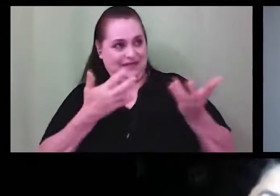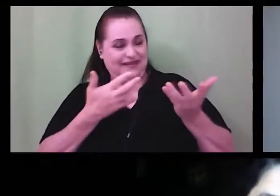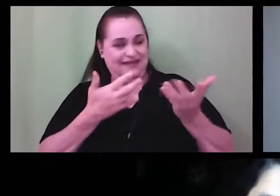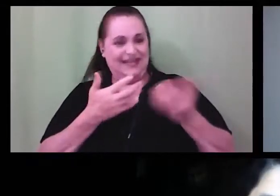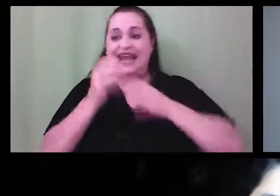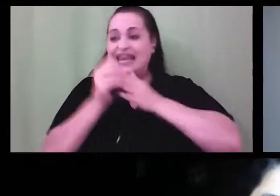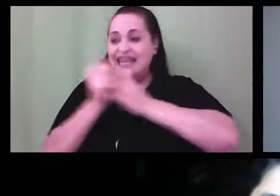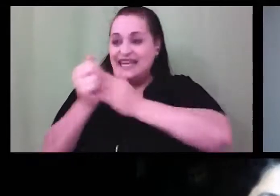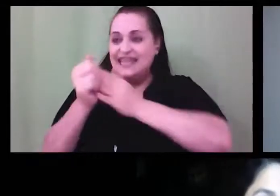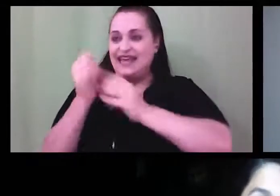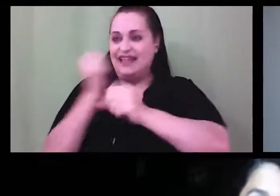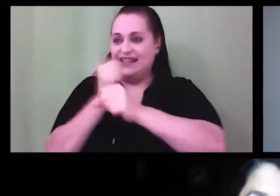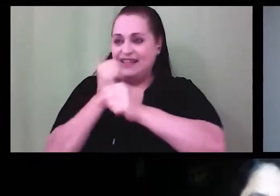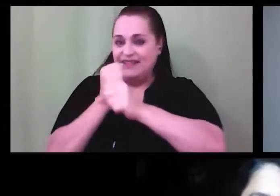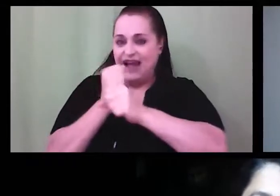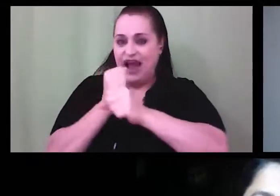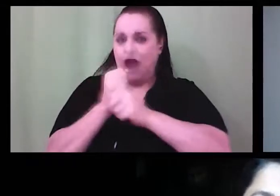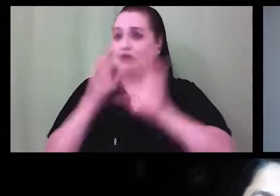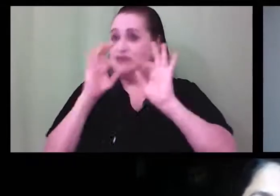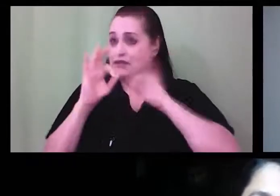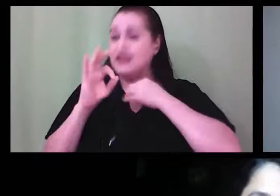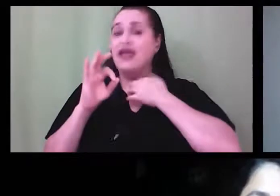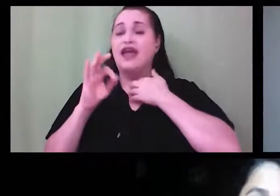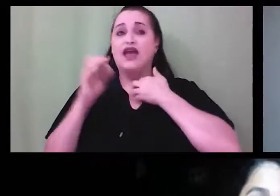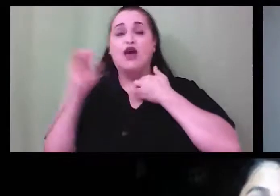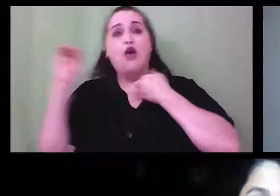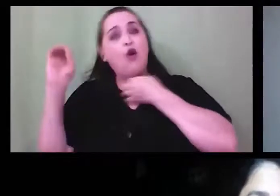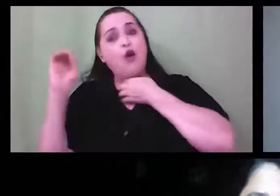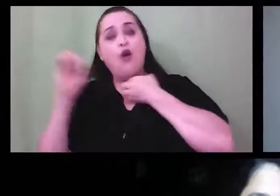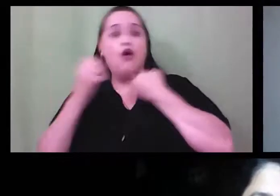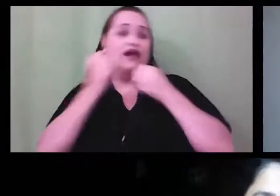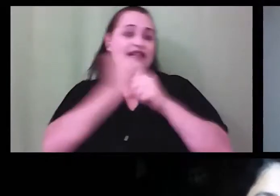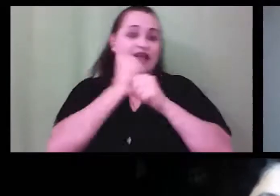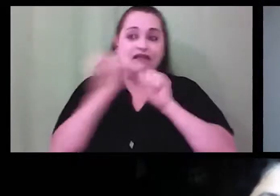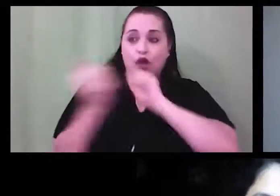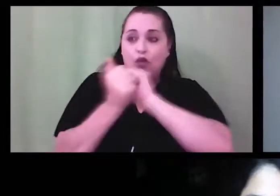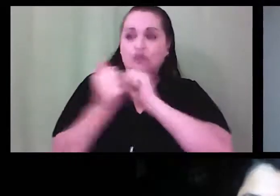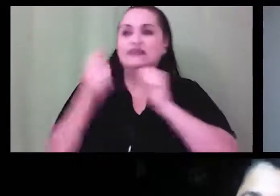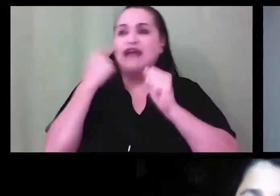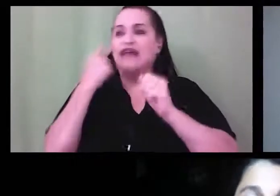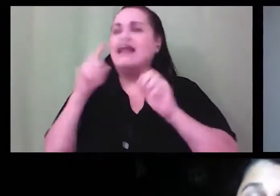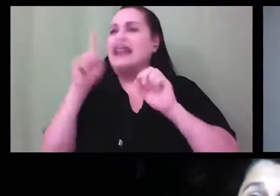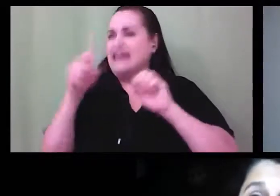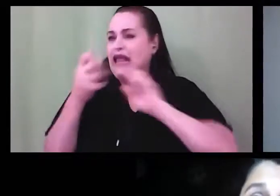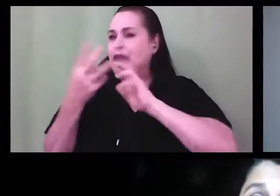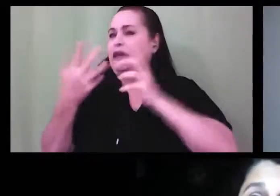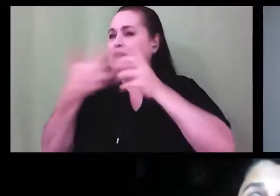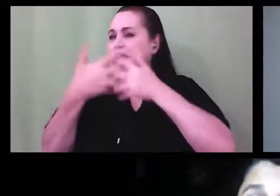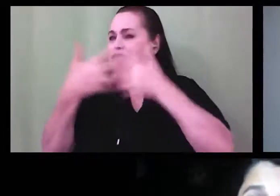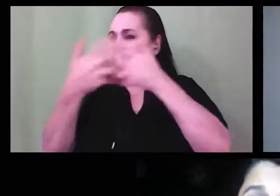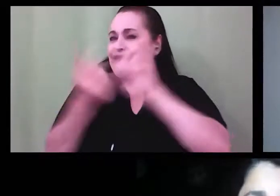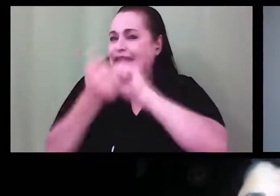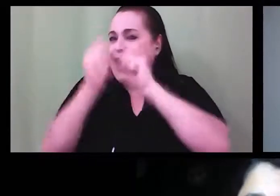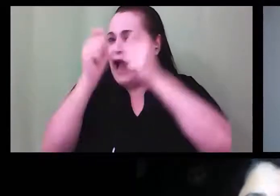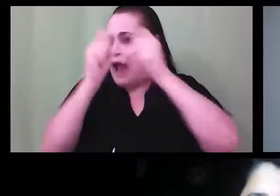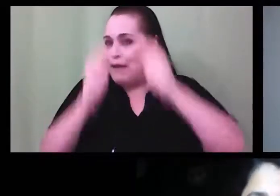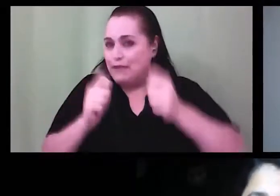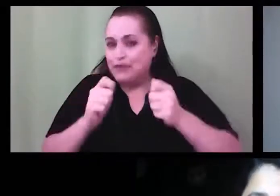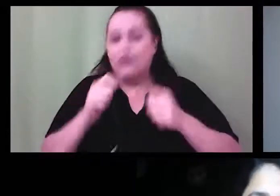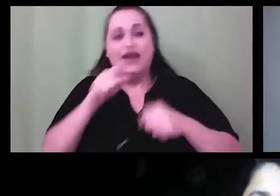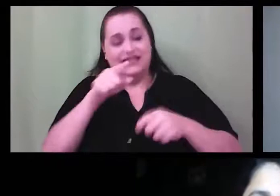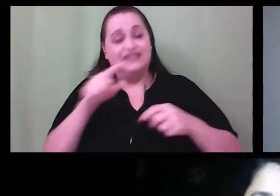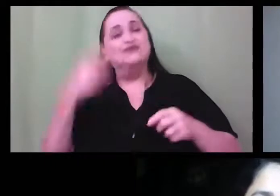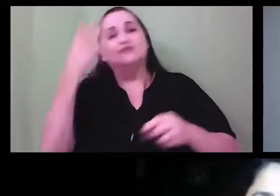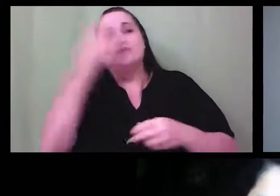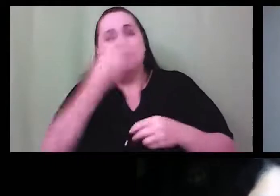Las guías de trabajo están bien o trabajémoslas juntas para ver si hay que hacerle algún cambio. Entonces, de cierta forma es bonita porque